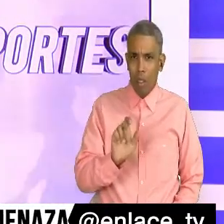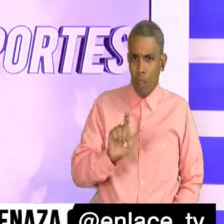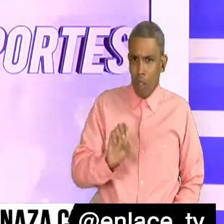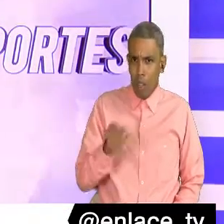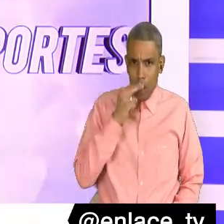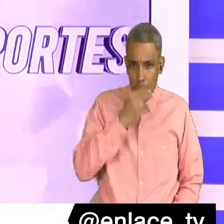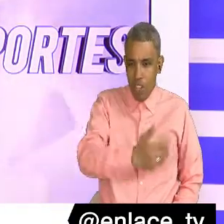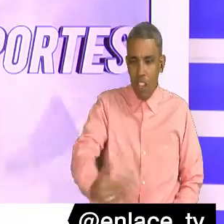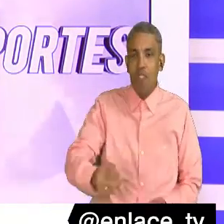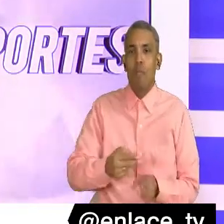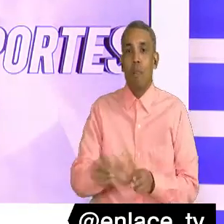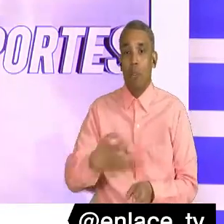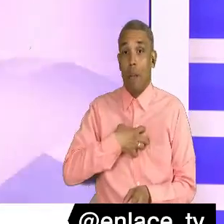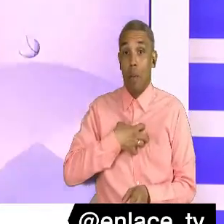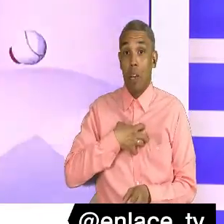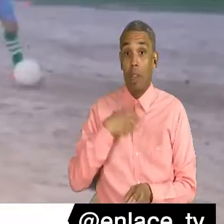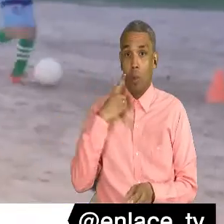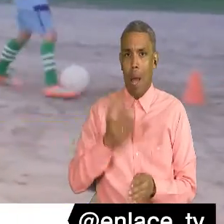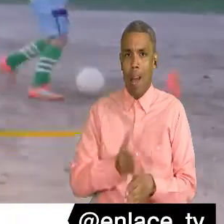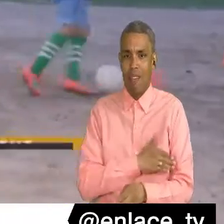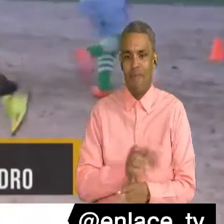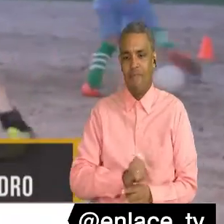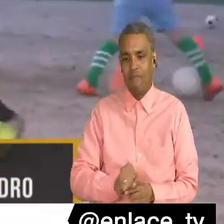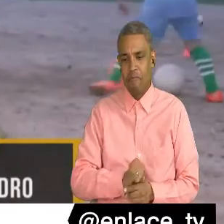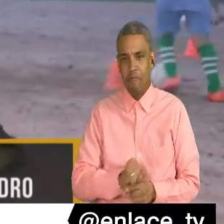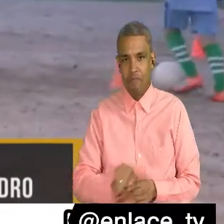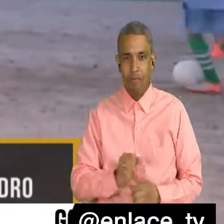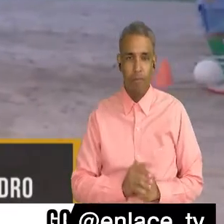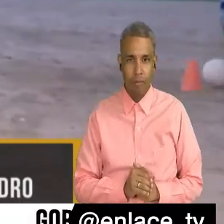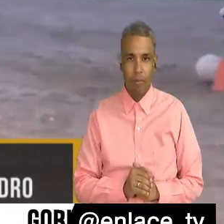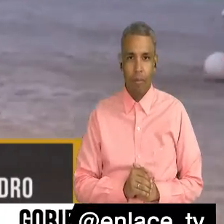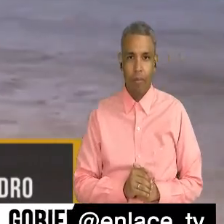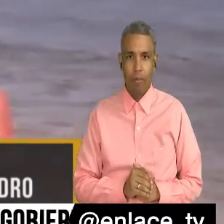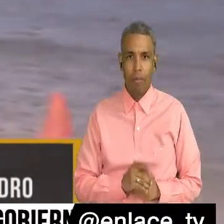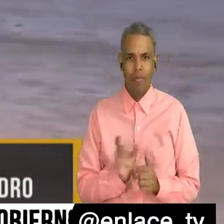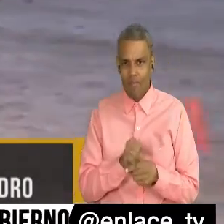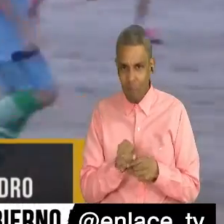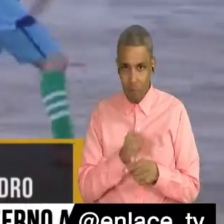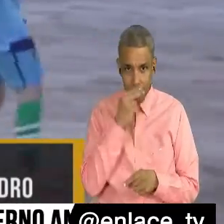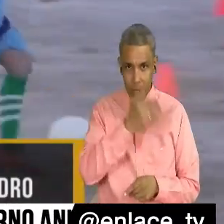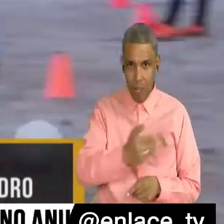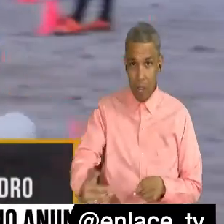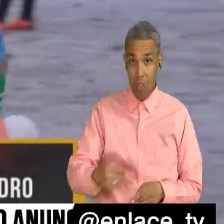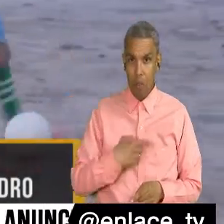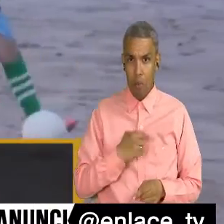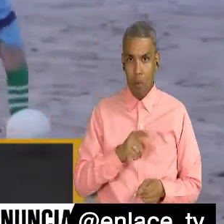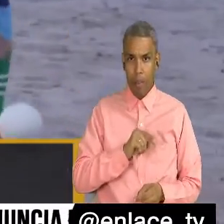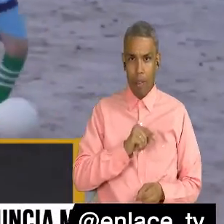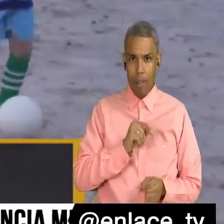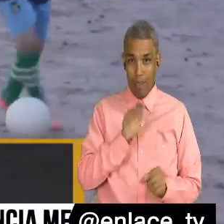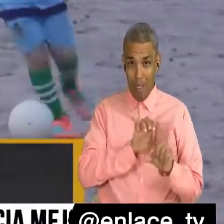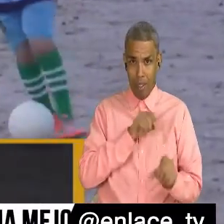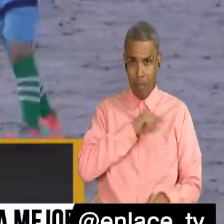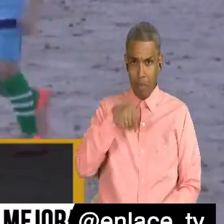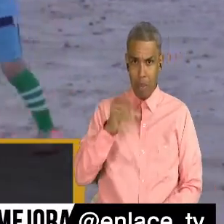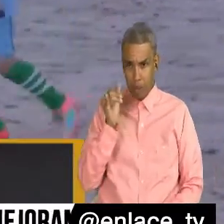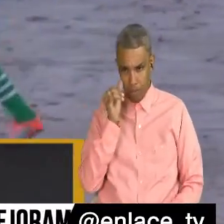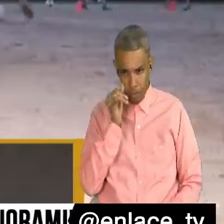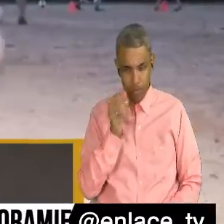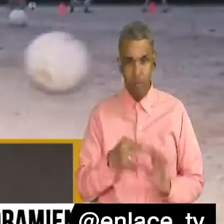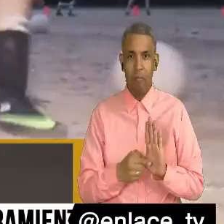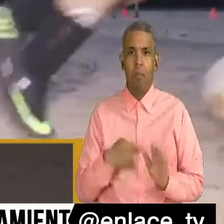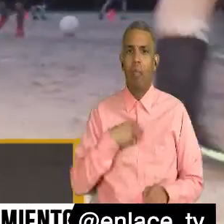municipal que iniciará la próxima semana. Enlace Noticias acompañó en sus prácticas al Club San Carlos en la cancha de fútbol del barrio La Libertad. Los más